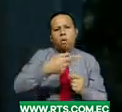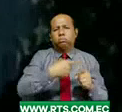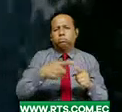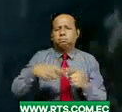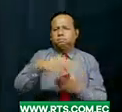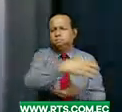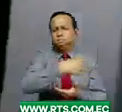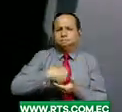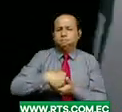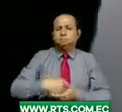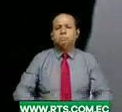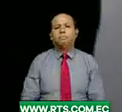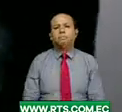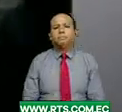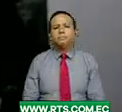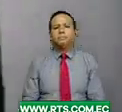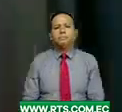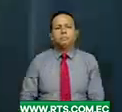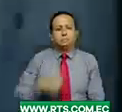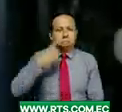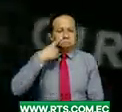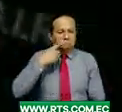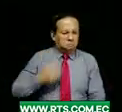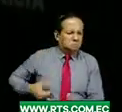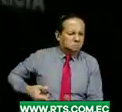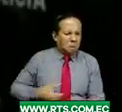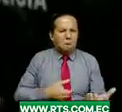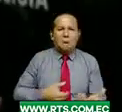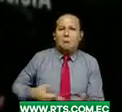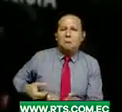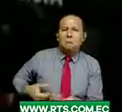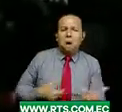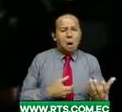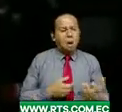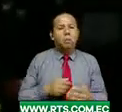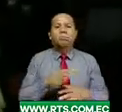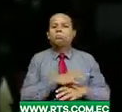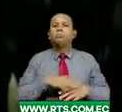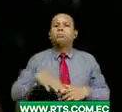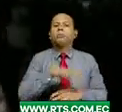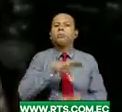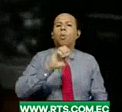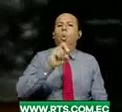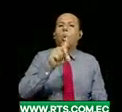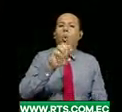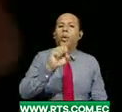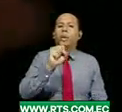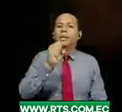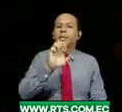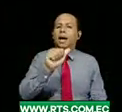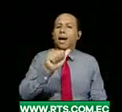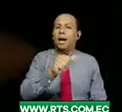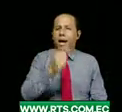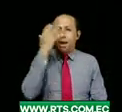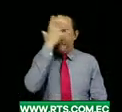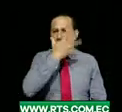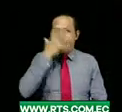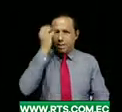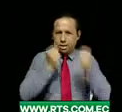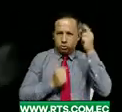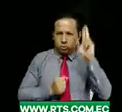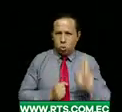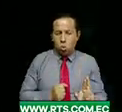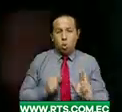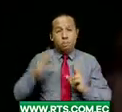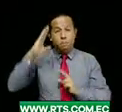¡Vamos, ahí fue! ¡Al piso! En el sector de Codés, al sur de la ciudad de Esmeraldas, unidades policiales allanaron un inmueble.